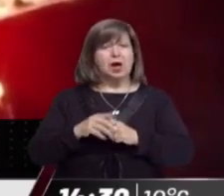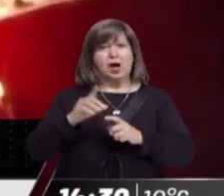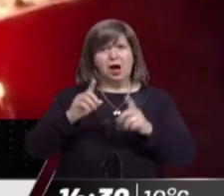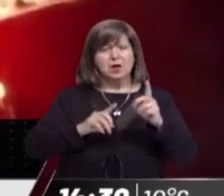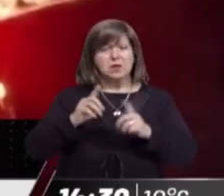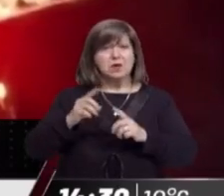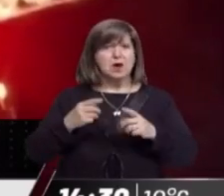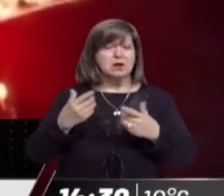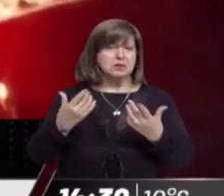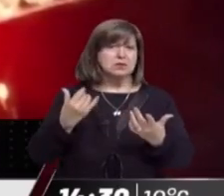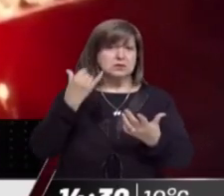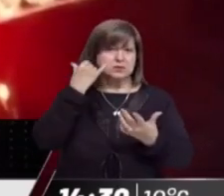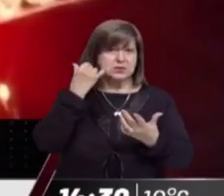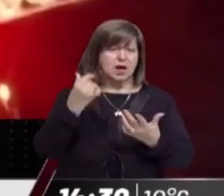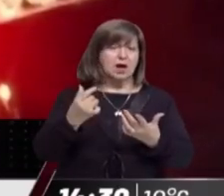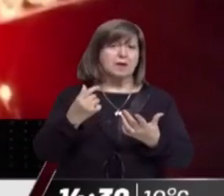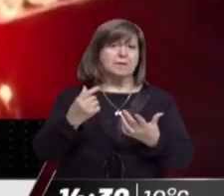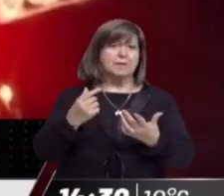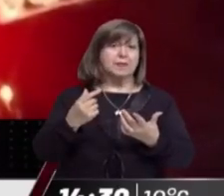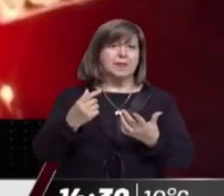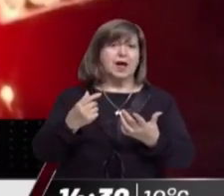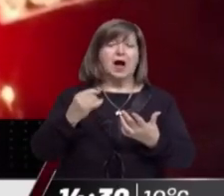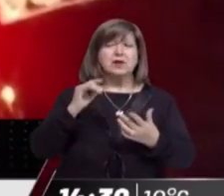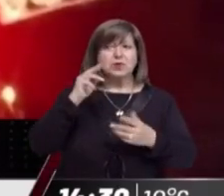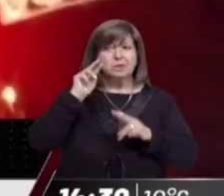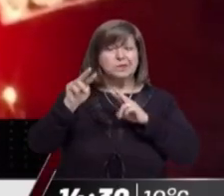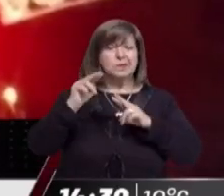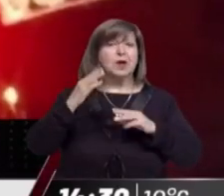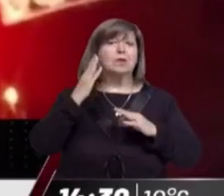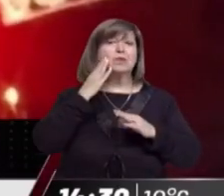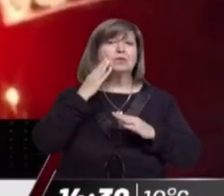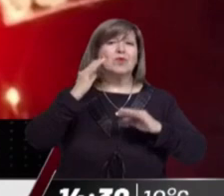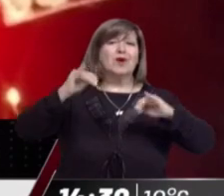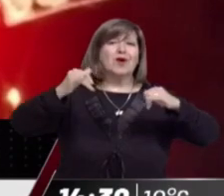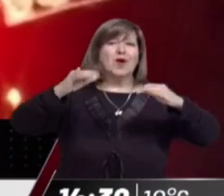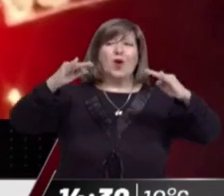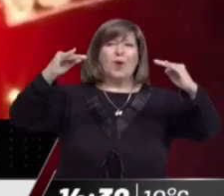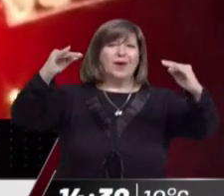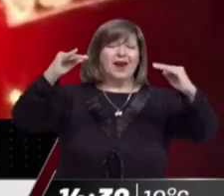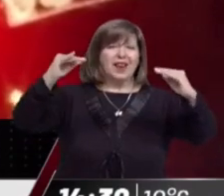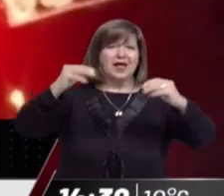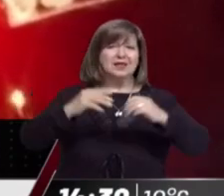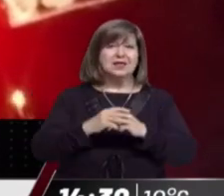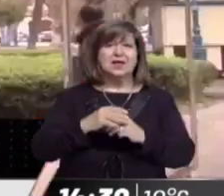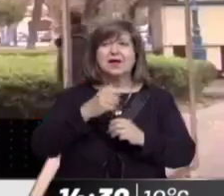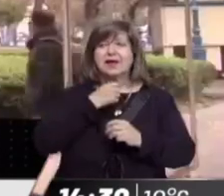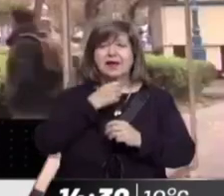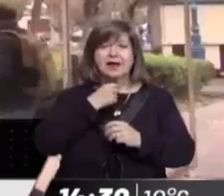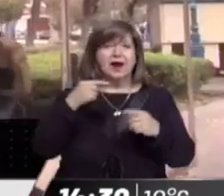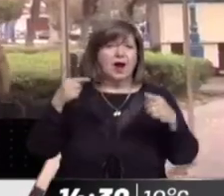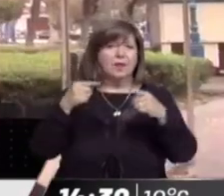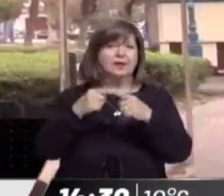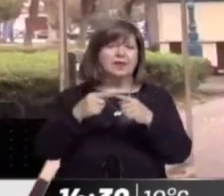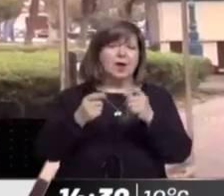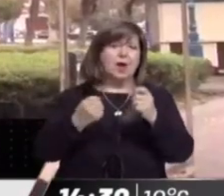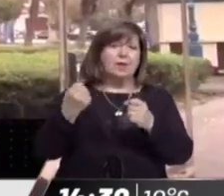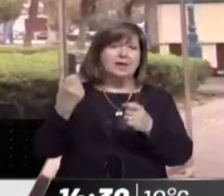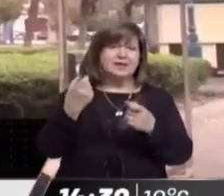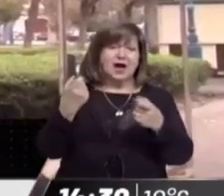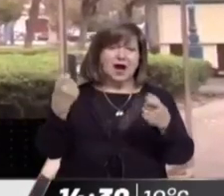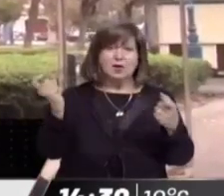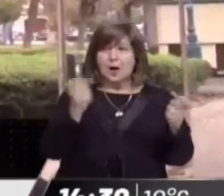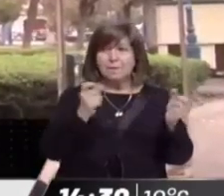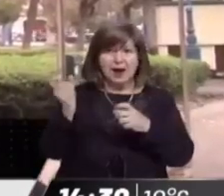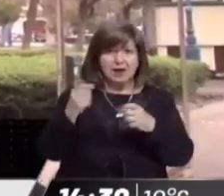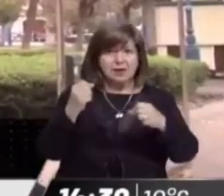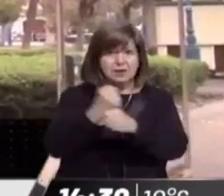Bastante. Bastante y bastante menores a veces. ¿El único objetivo? Romper el micro. Y no sé con qué intención